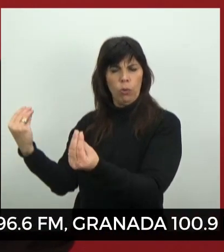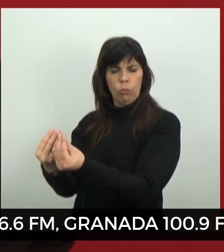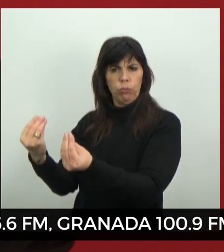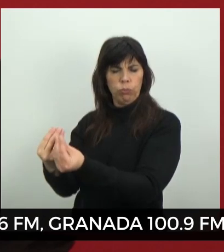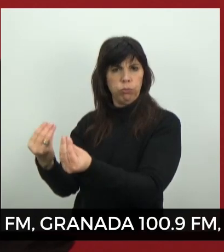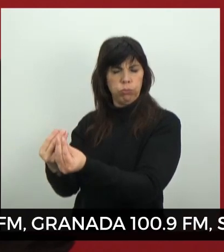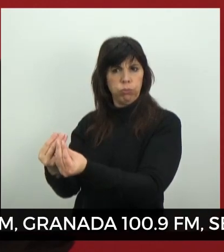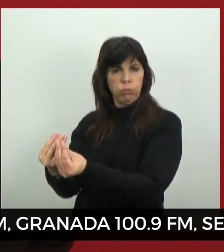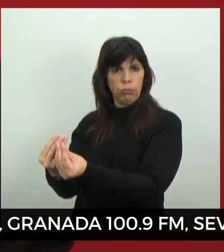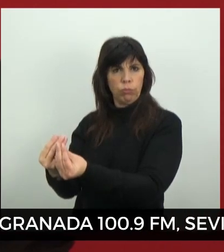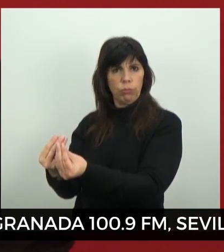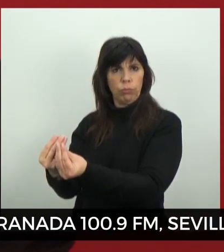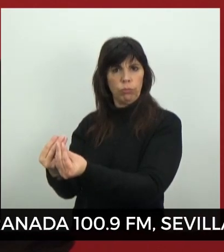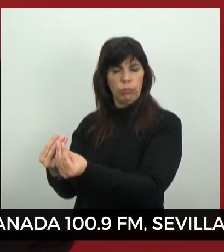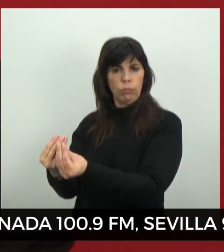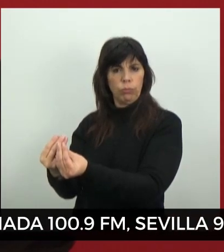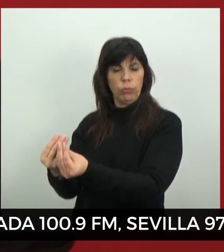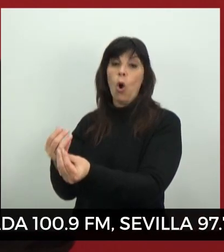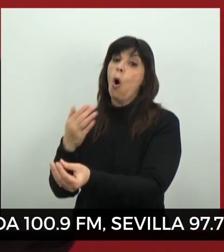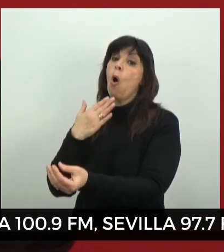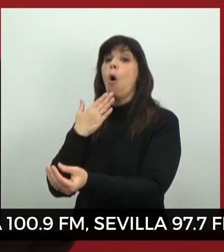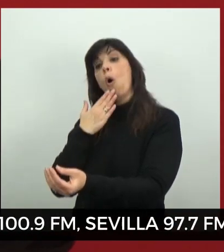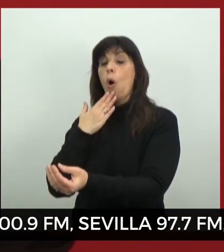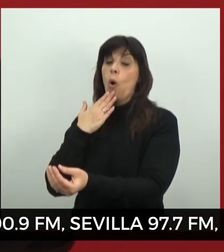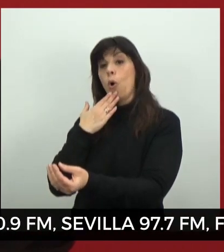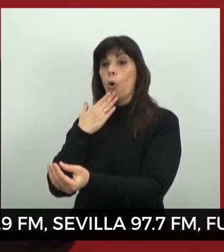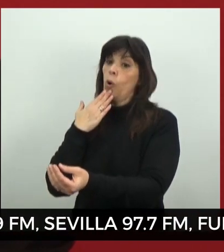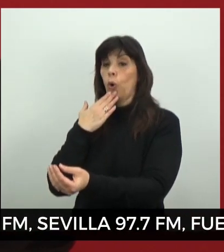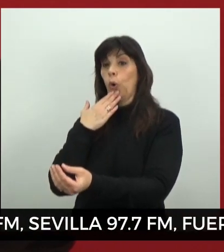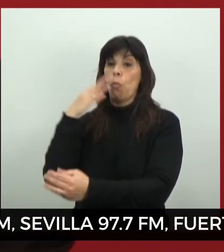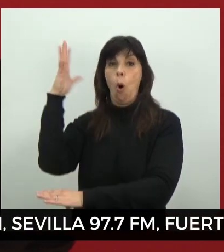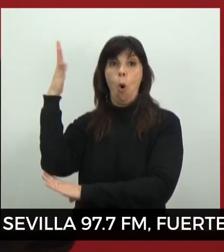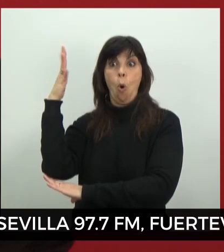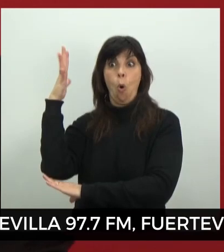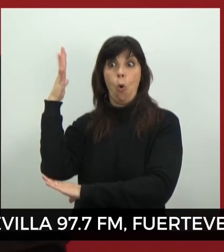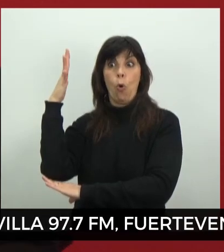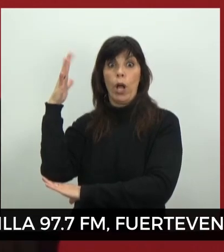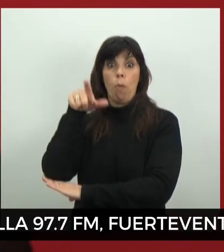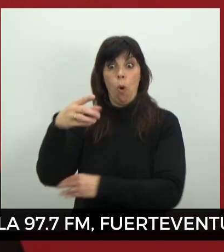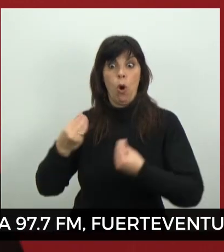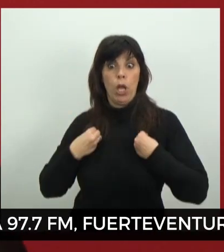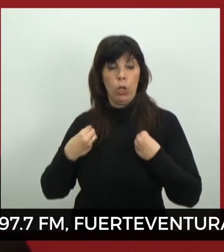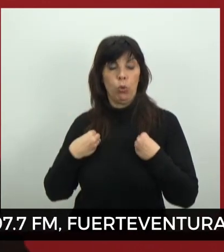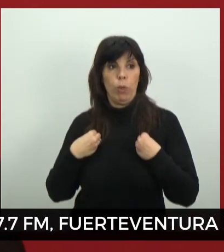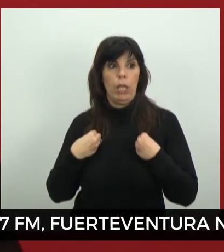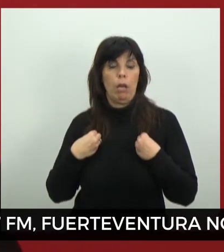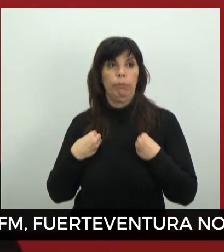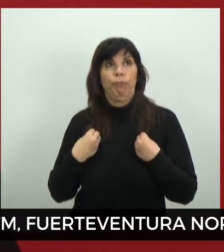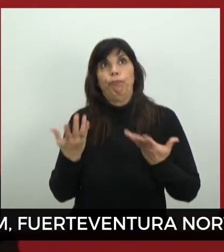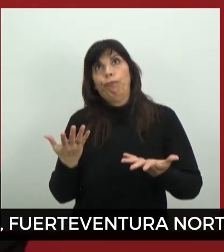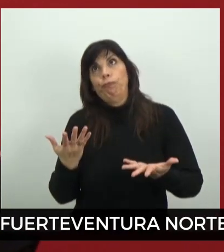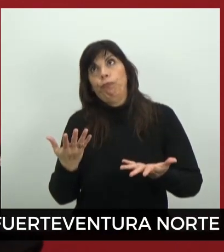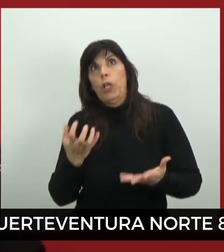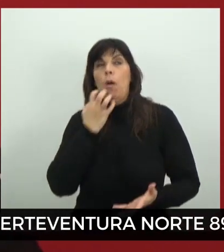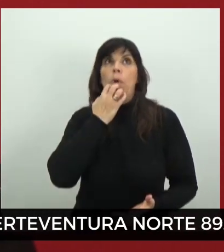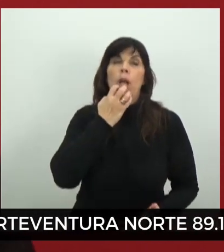árbol plantado en tu vida de tu juventud, que es costumbres, que